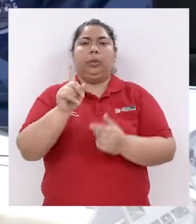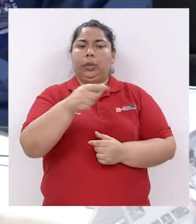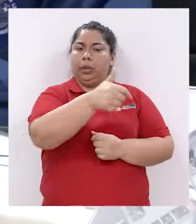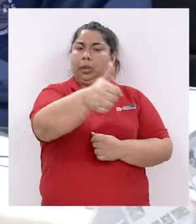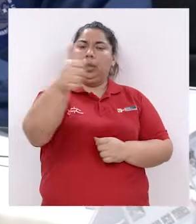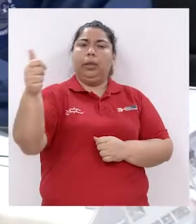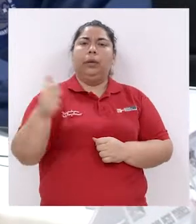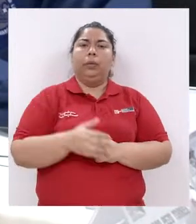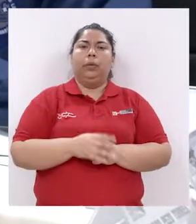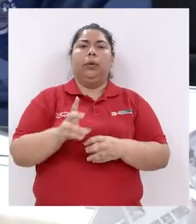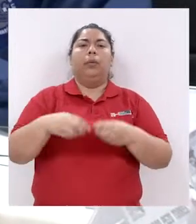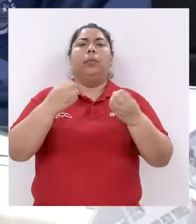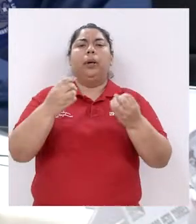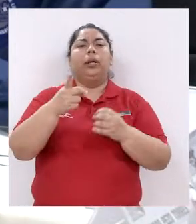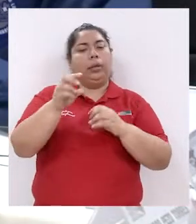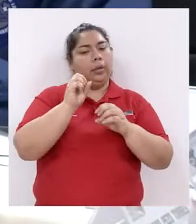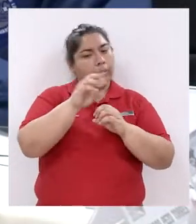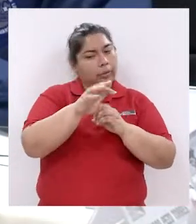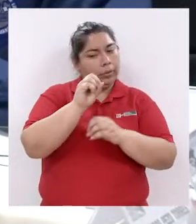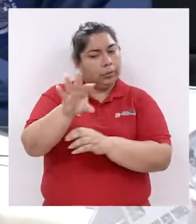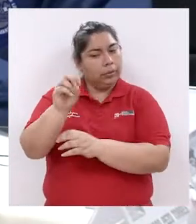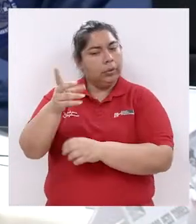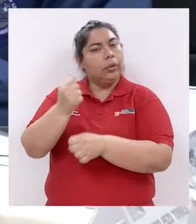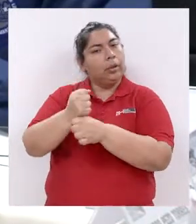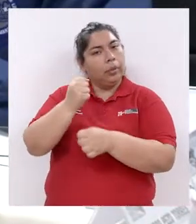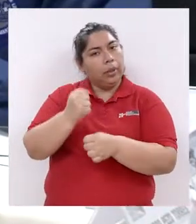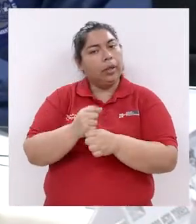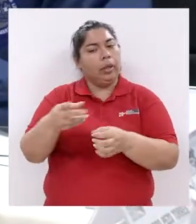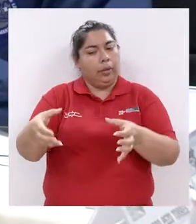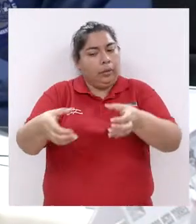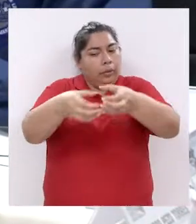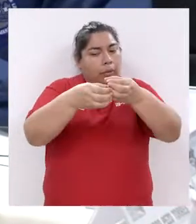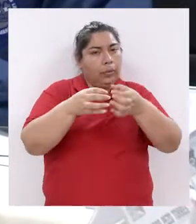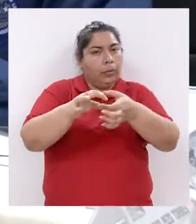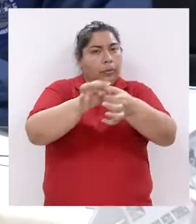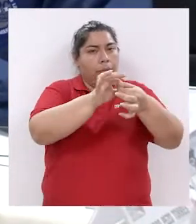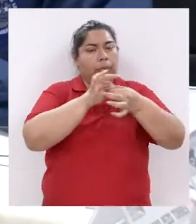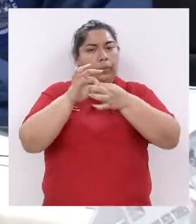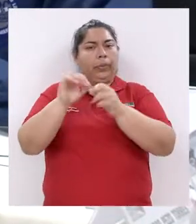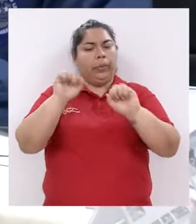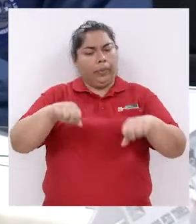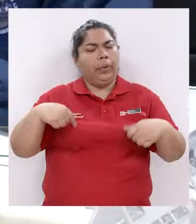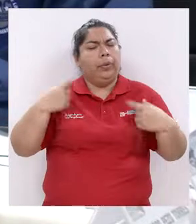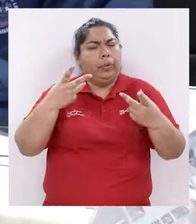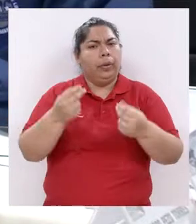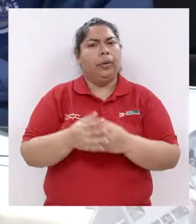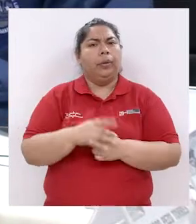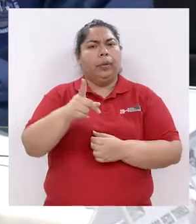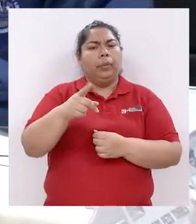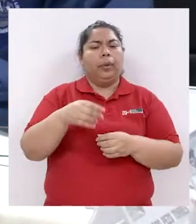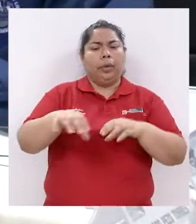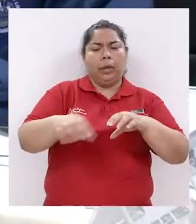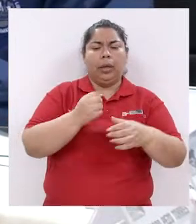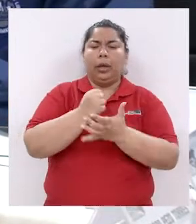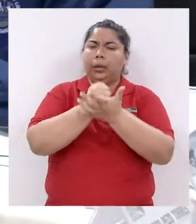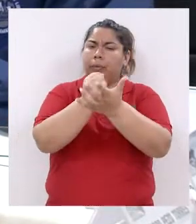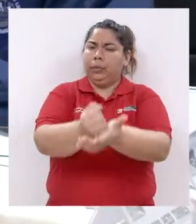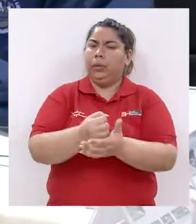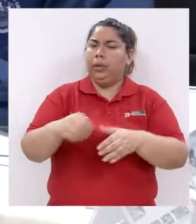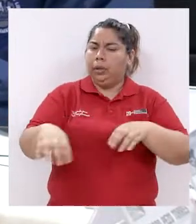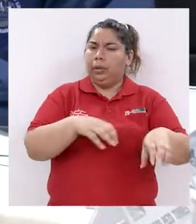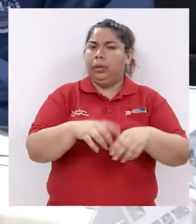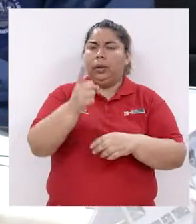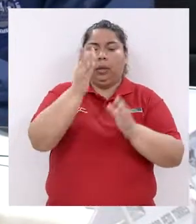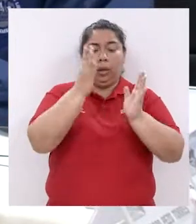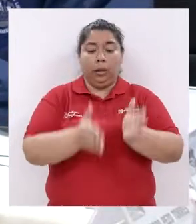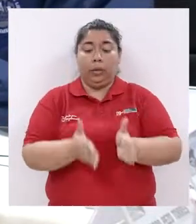disposición de ustedes para asesorarlos, para trabajar de manera conjunta, pero también para gestionar todo aquello